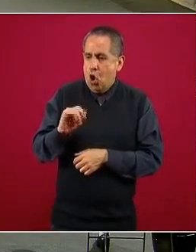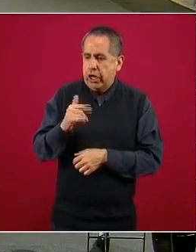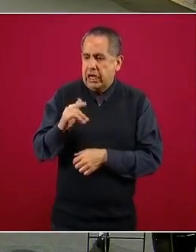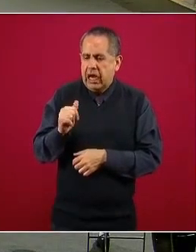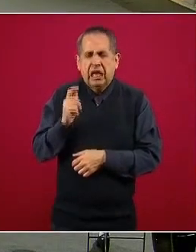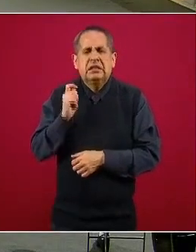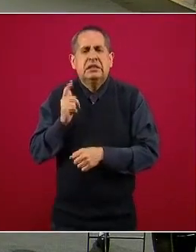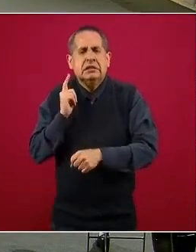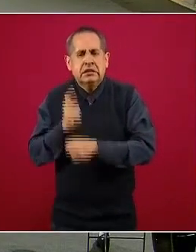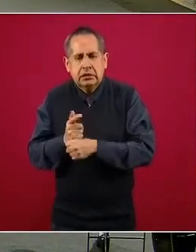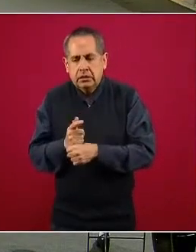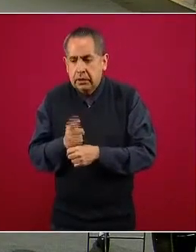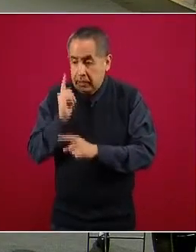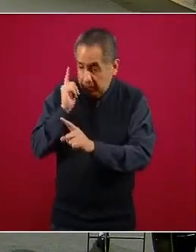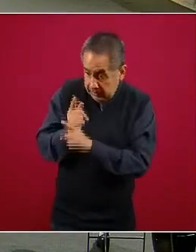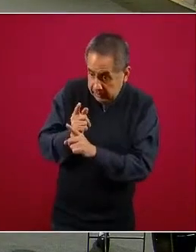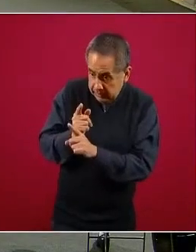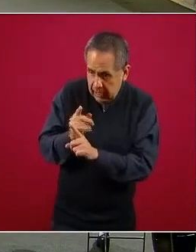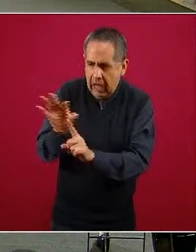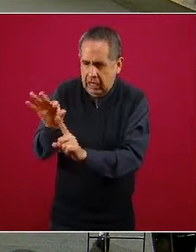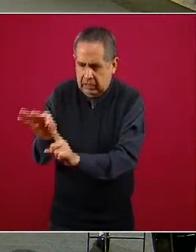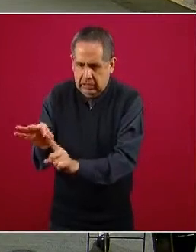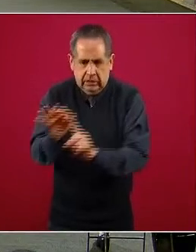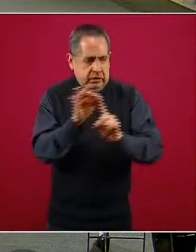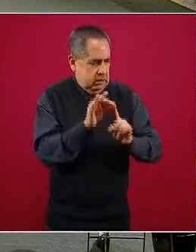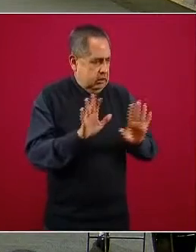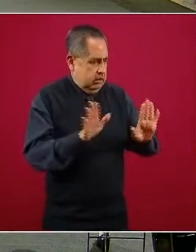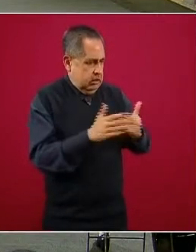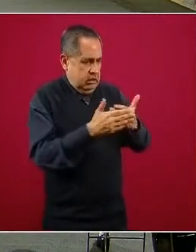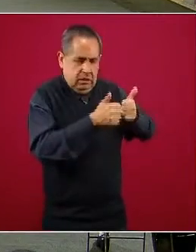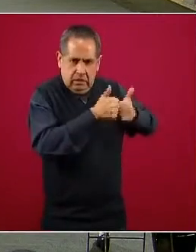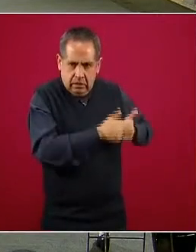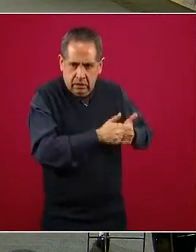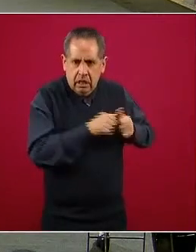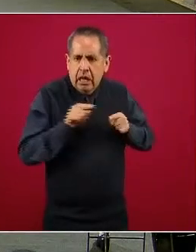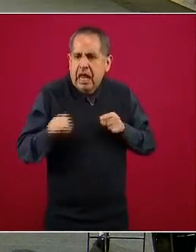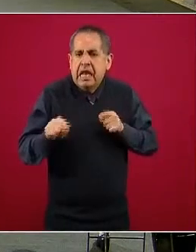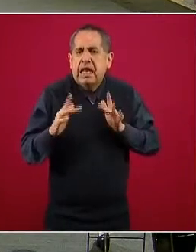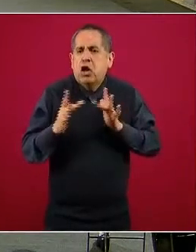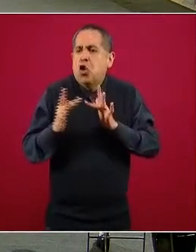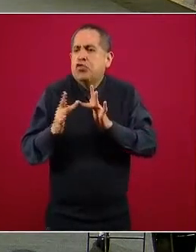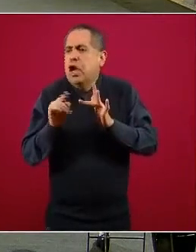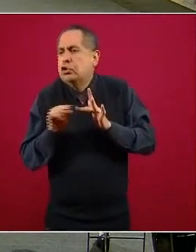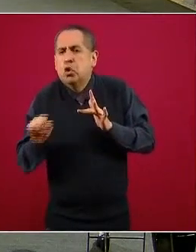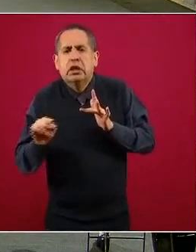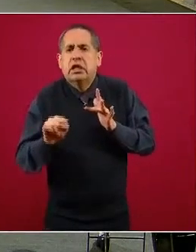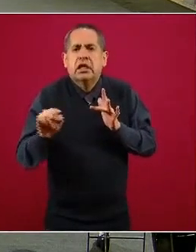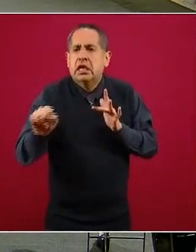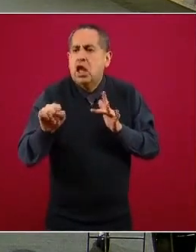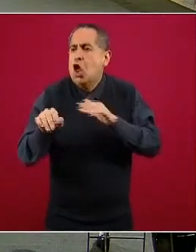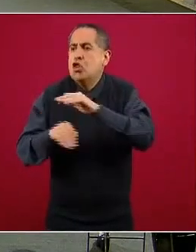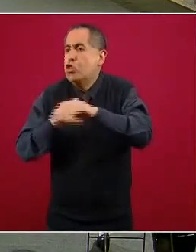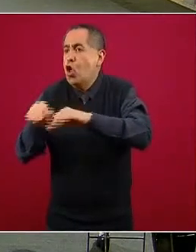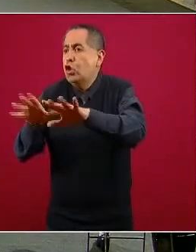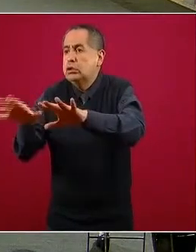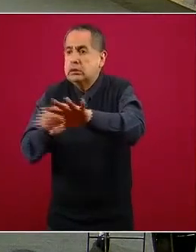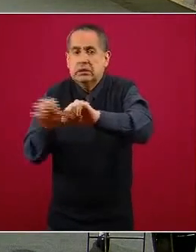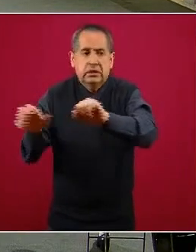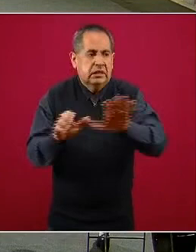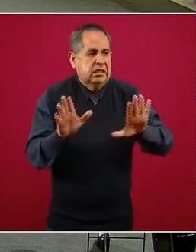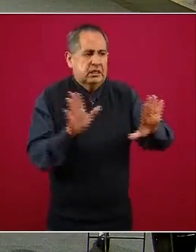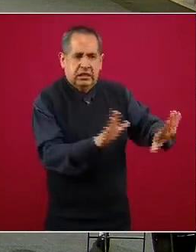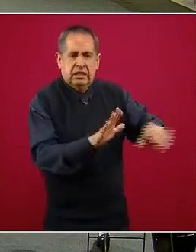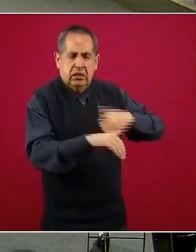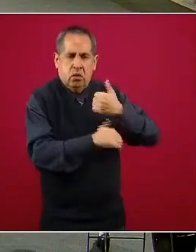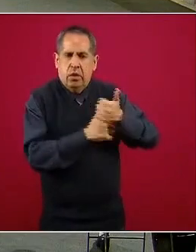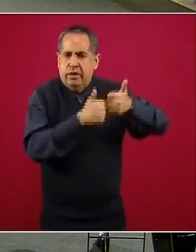detectar, poner en aislamiento al caso sospechoso, rastrear a sus contactos, ponerlos a todos ellos en